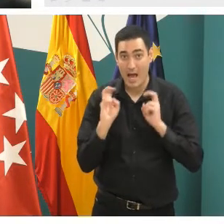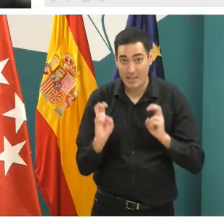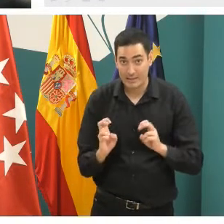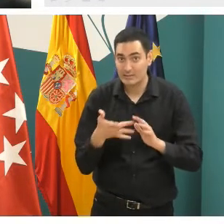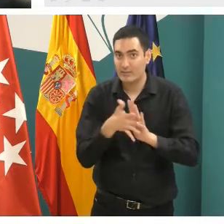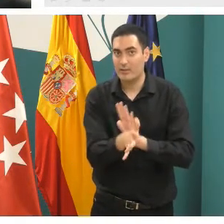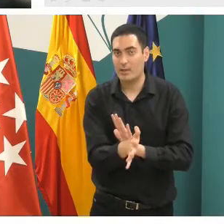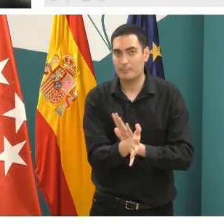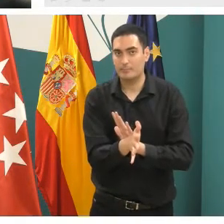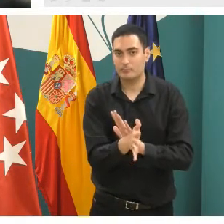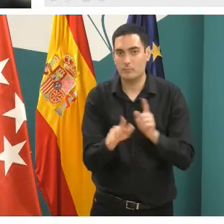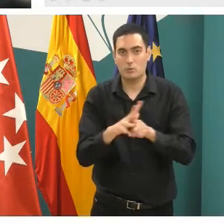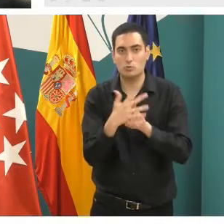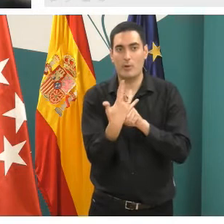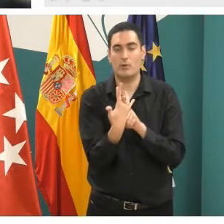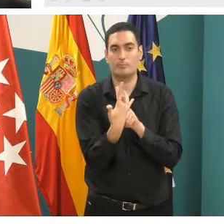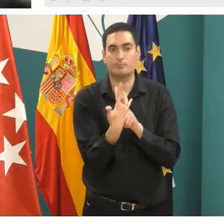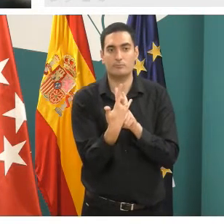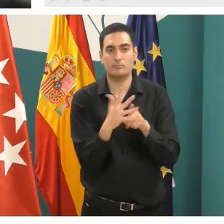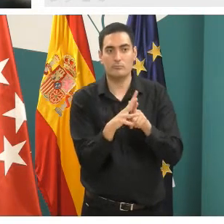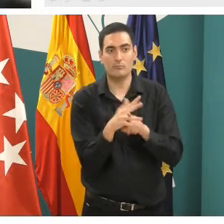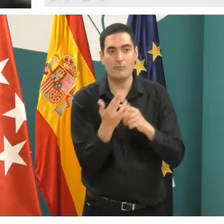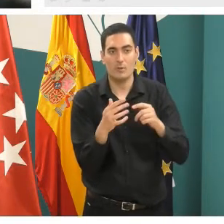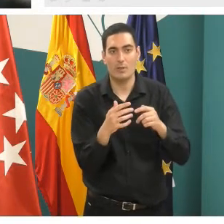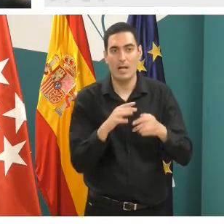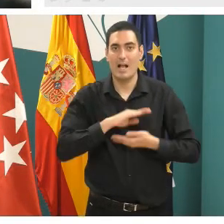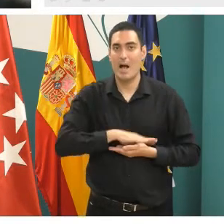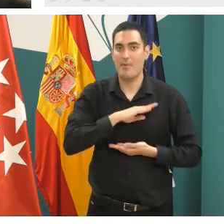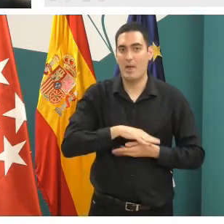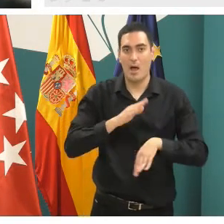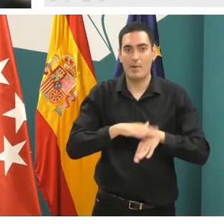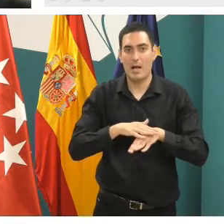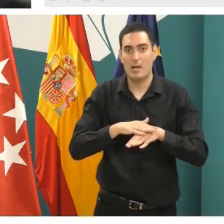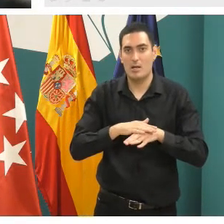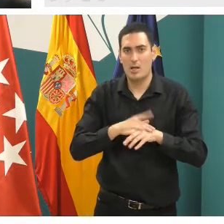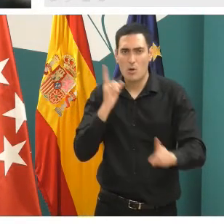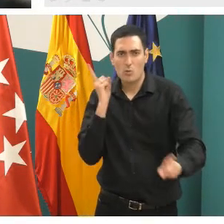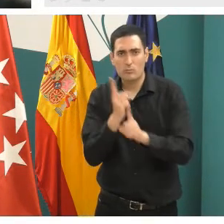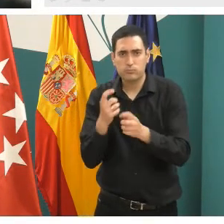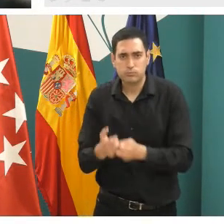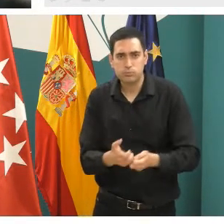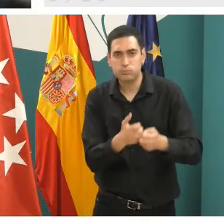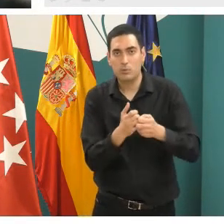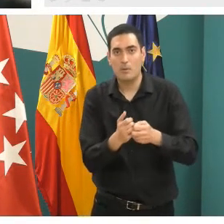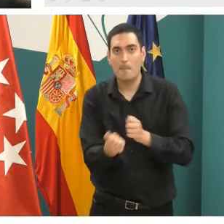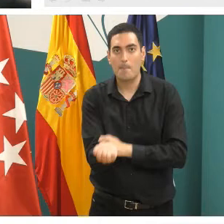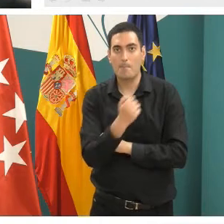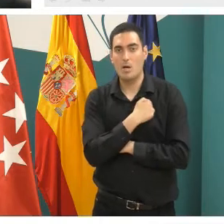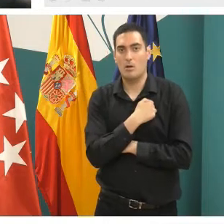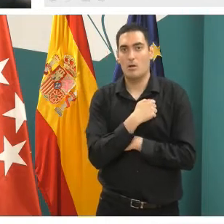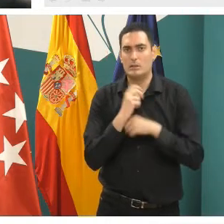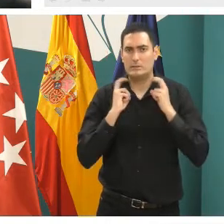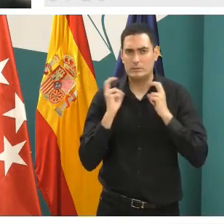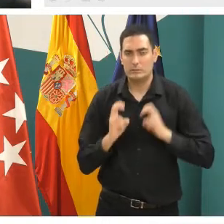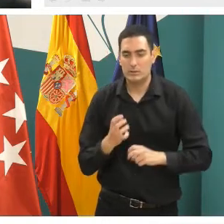cuando estamos en una situación que supera nuestros recursos, nuestra capacidad para afrontarlo, qué estresante es vivir cuando